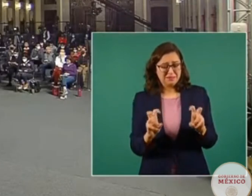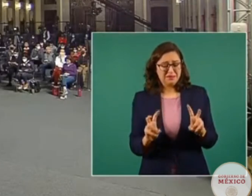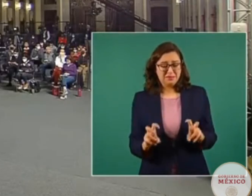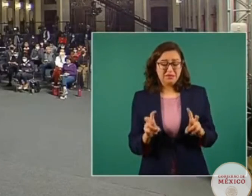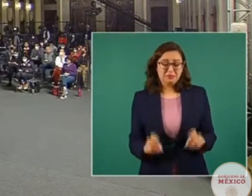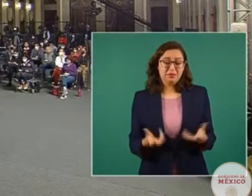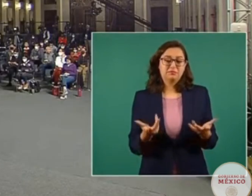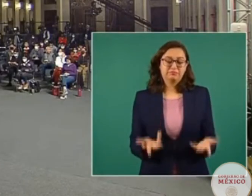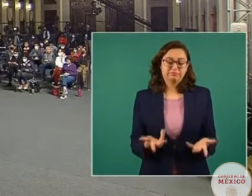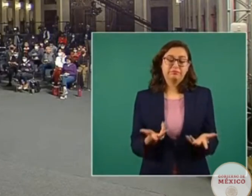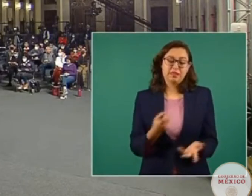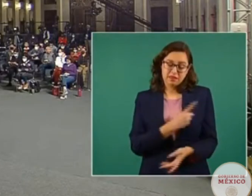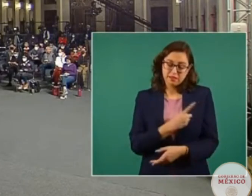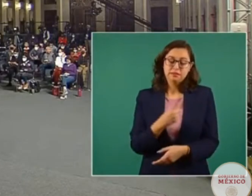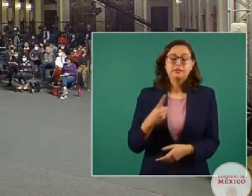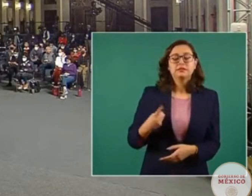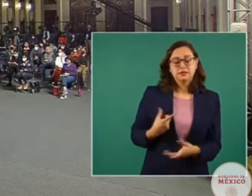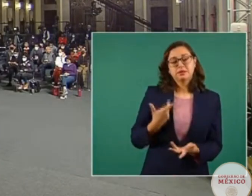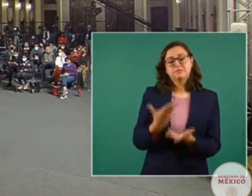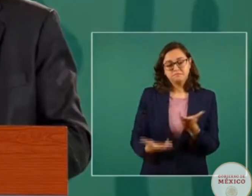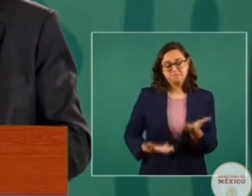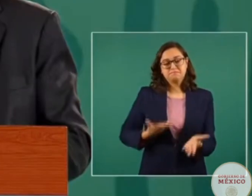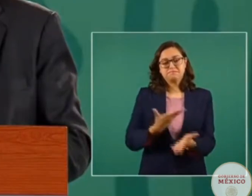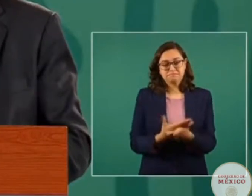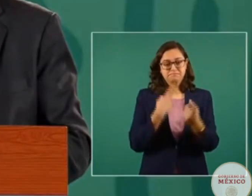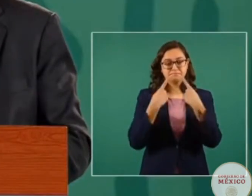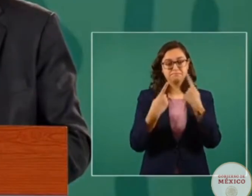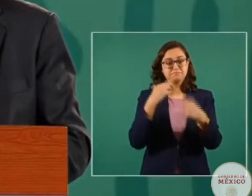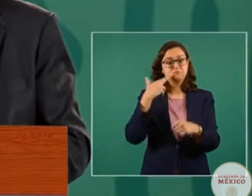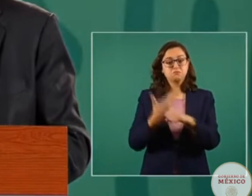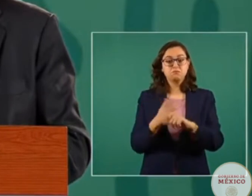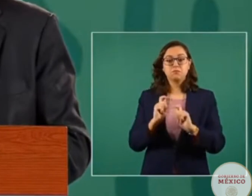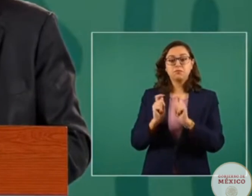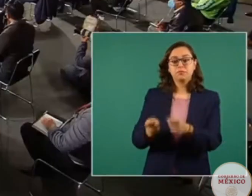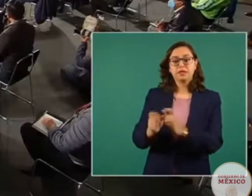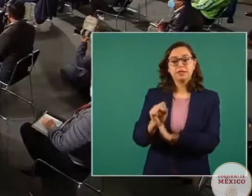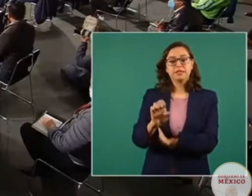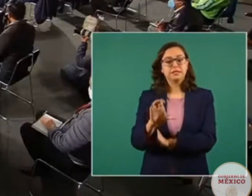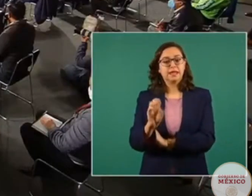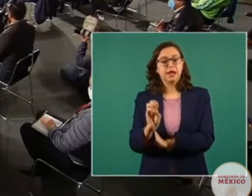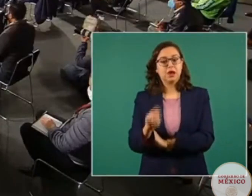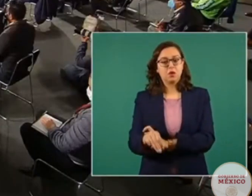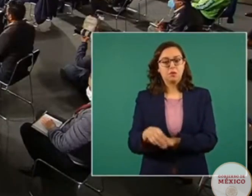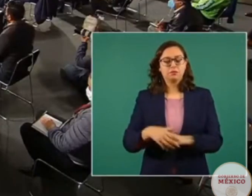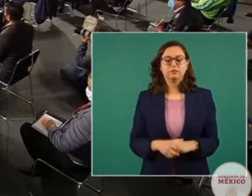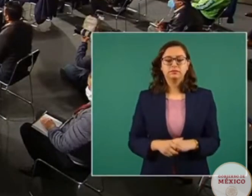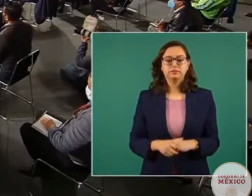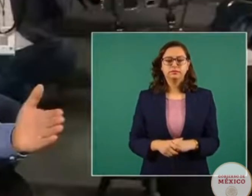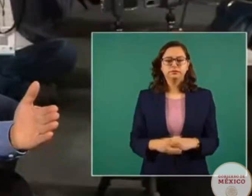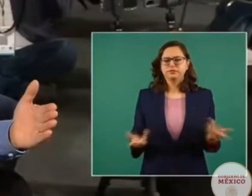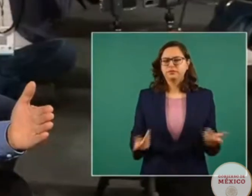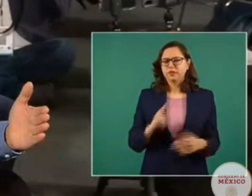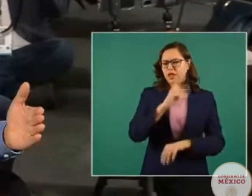sintetizada, los está conduciendo la Secretaría de Economía. ¿Implicaría financiamiento por parte de Estados Unidos para